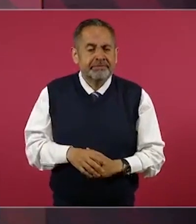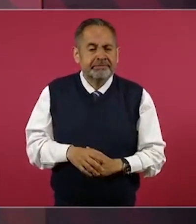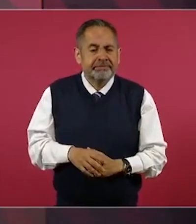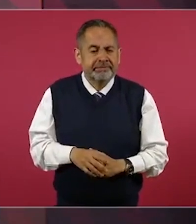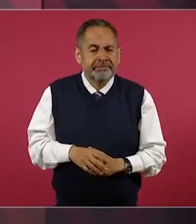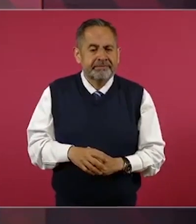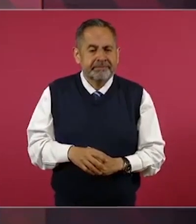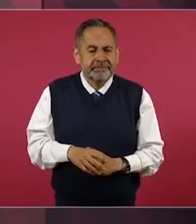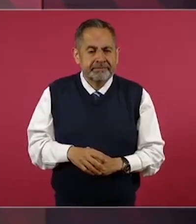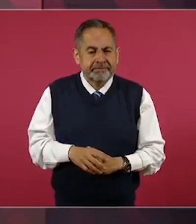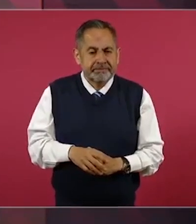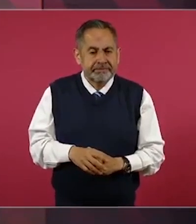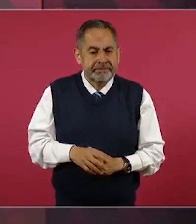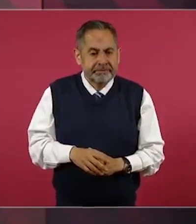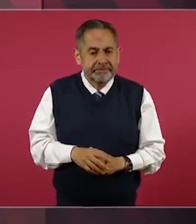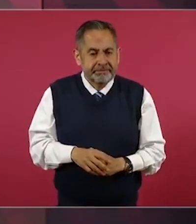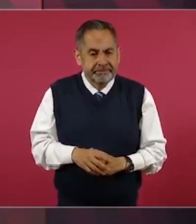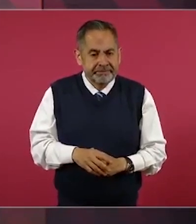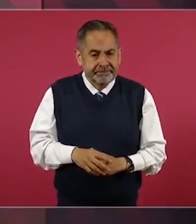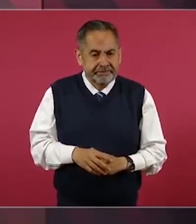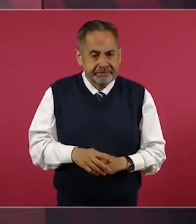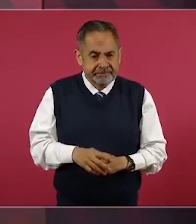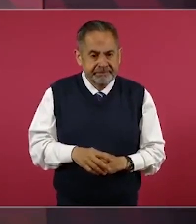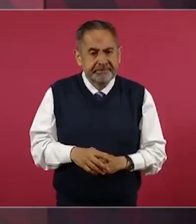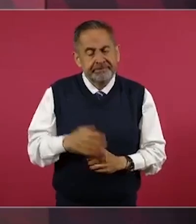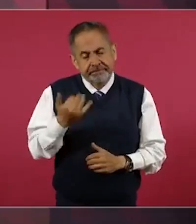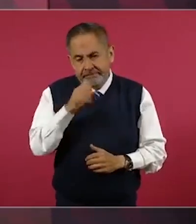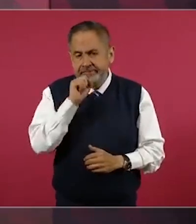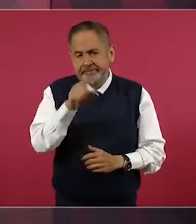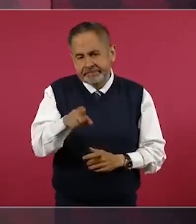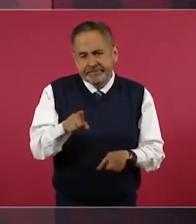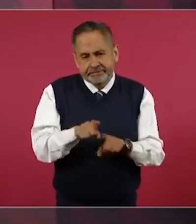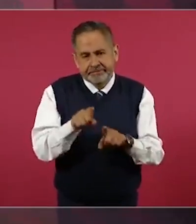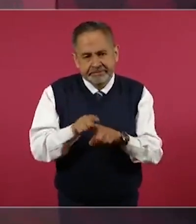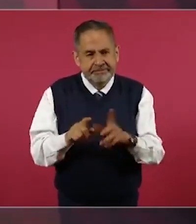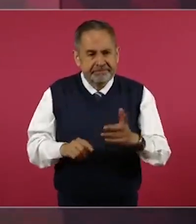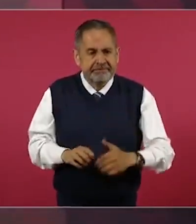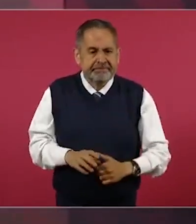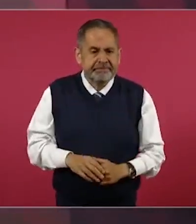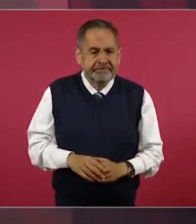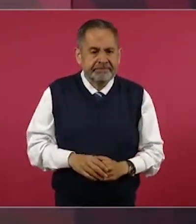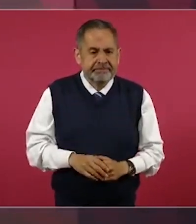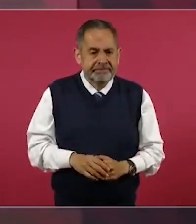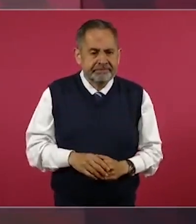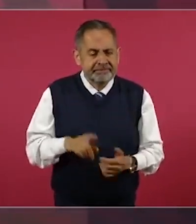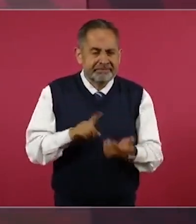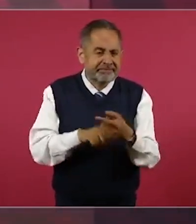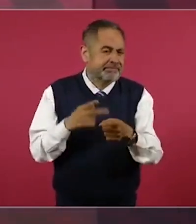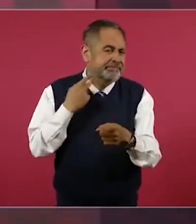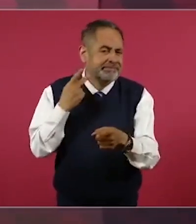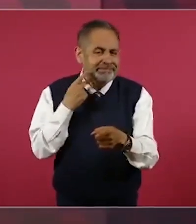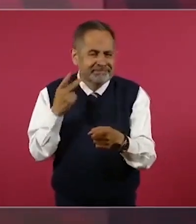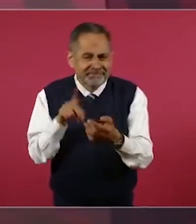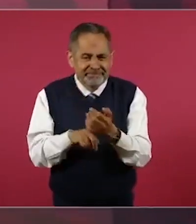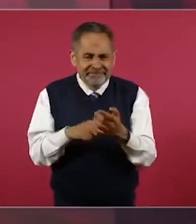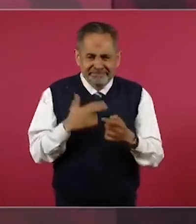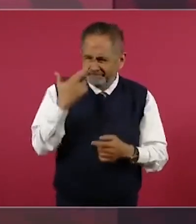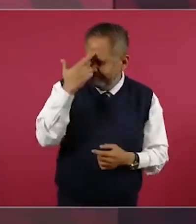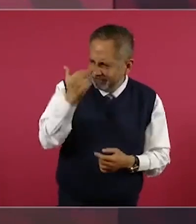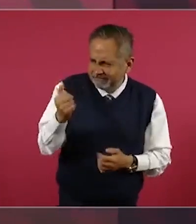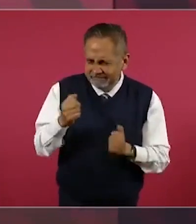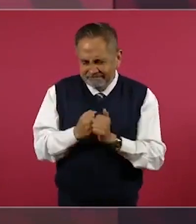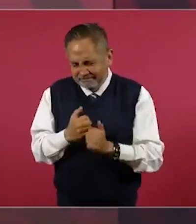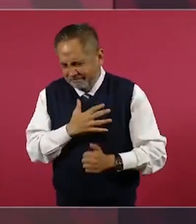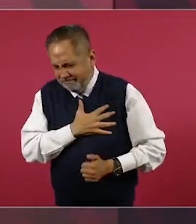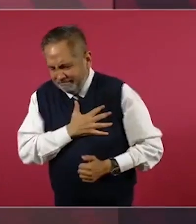este y un poco también no porque la política es razón y